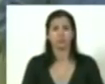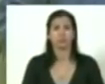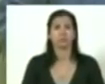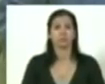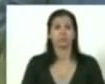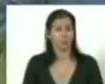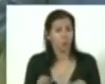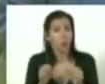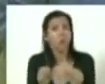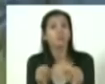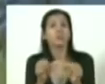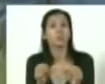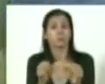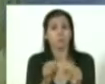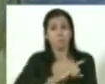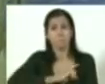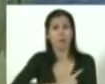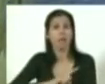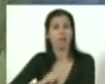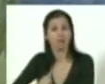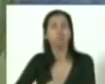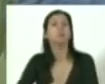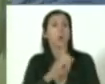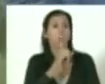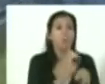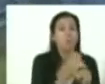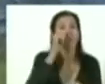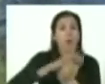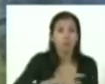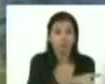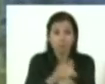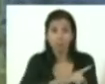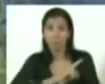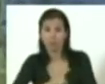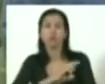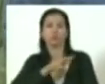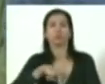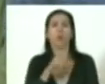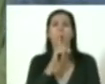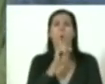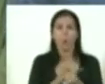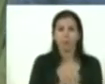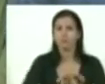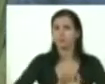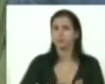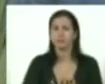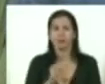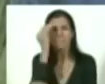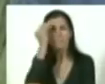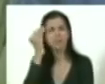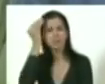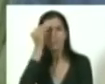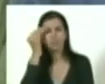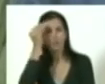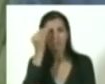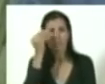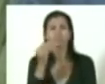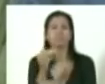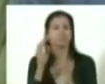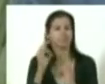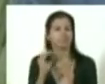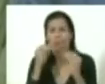Seguir mandando, obedeciendo al pueblo, que es un pensamiento profundamente